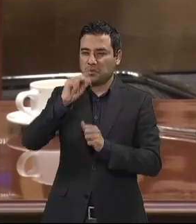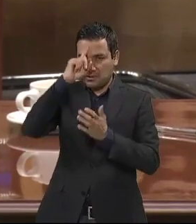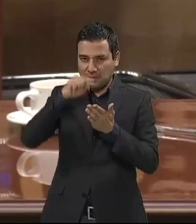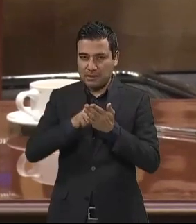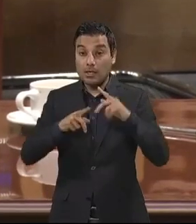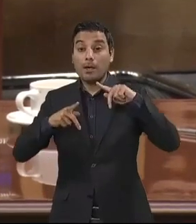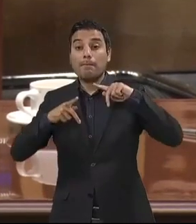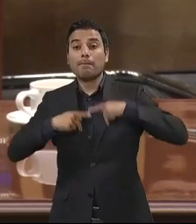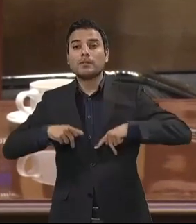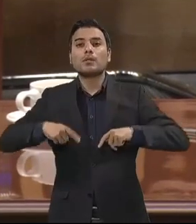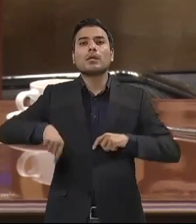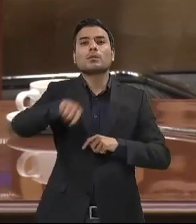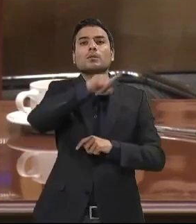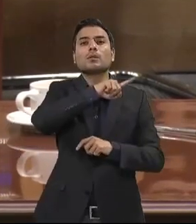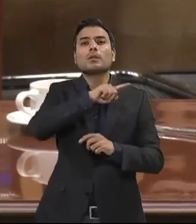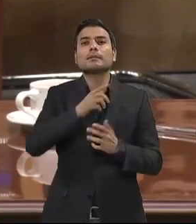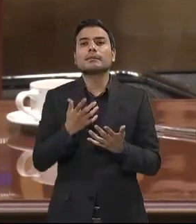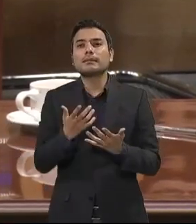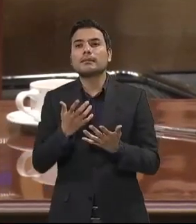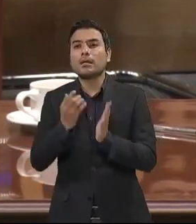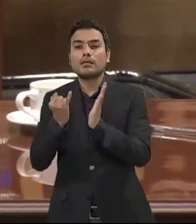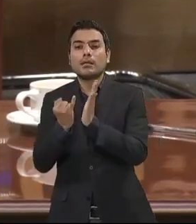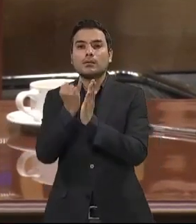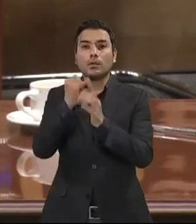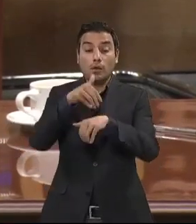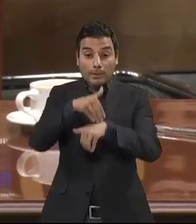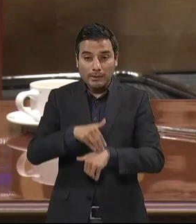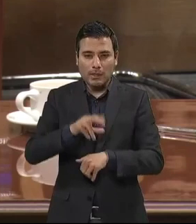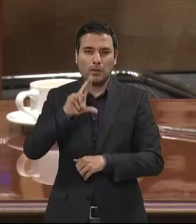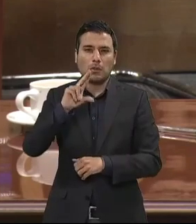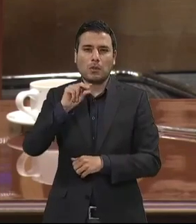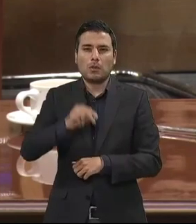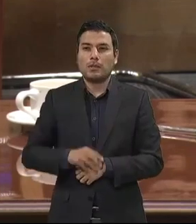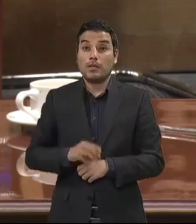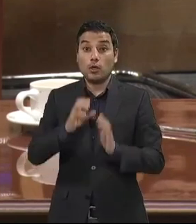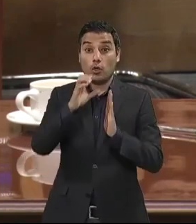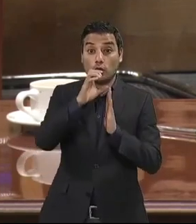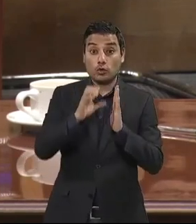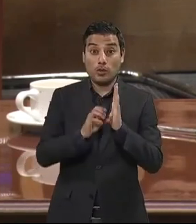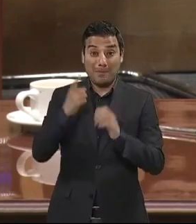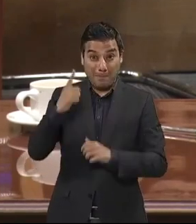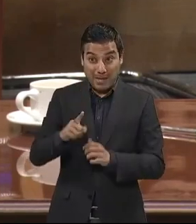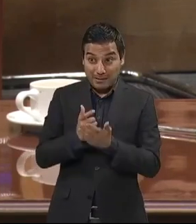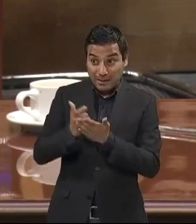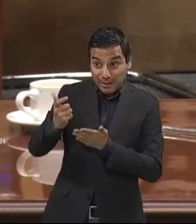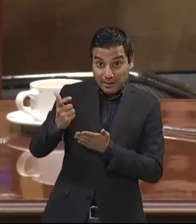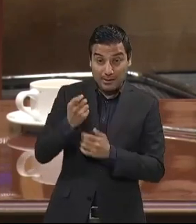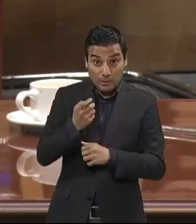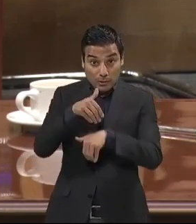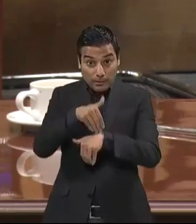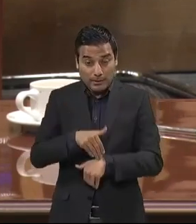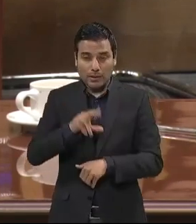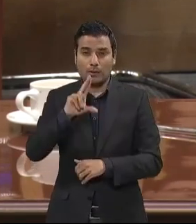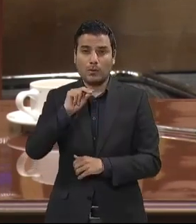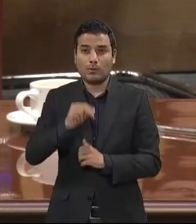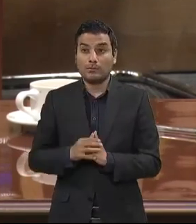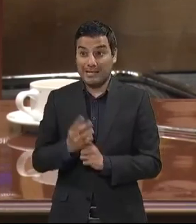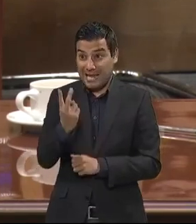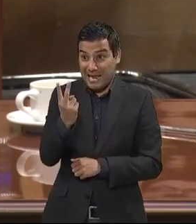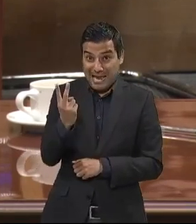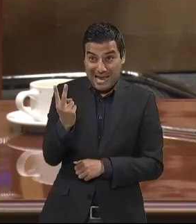se someten a la Constitución respecto a los límites salariales. Y como árbitros electorales no